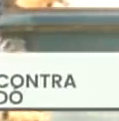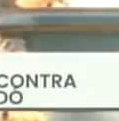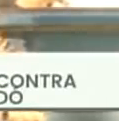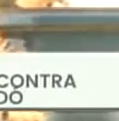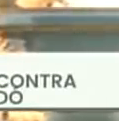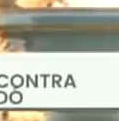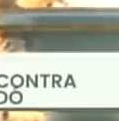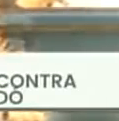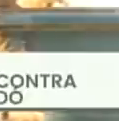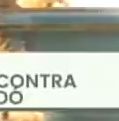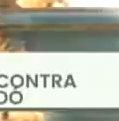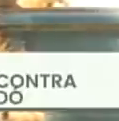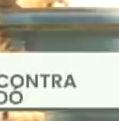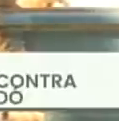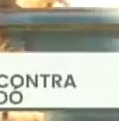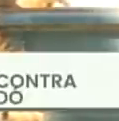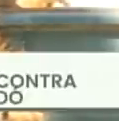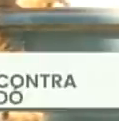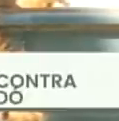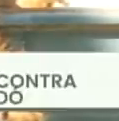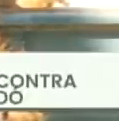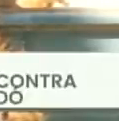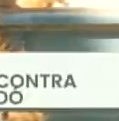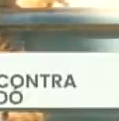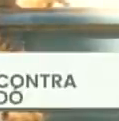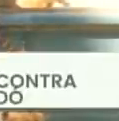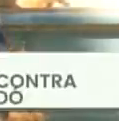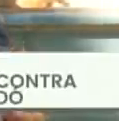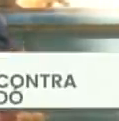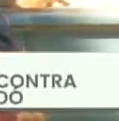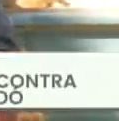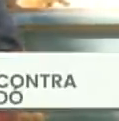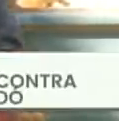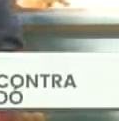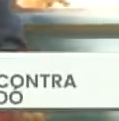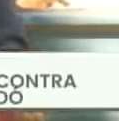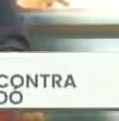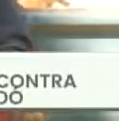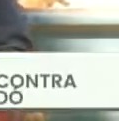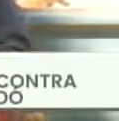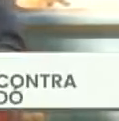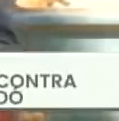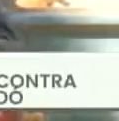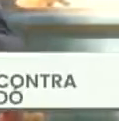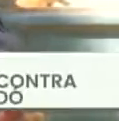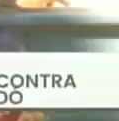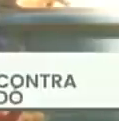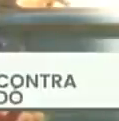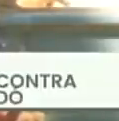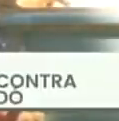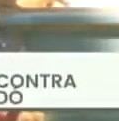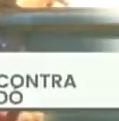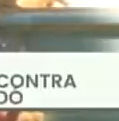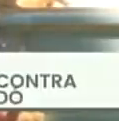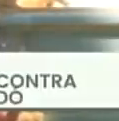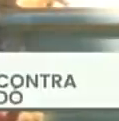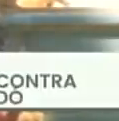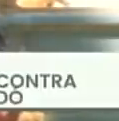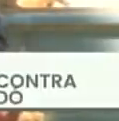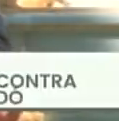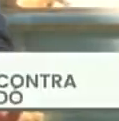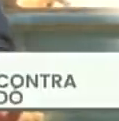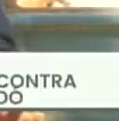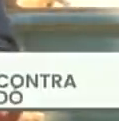Se convirtió en una operación y en una acción